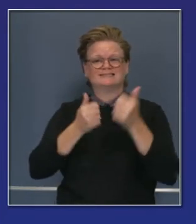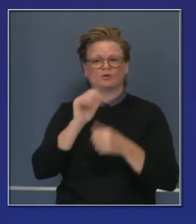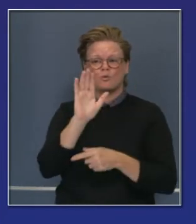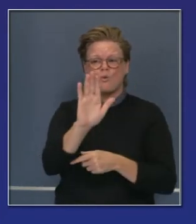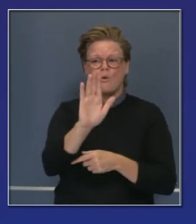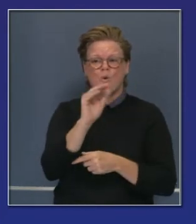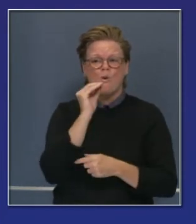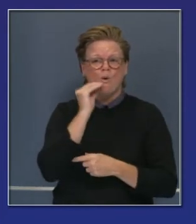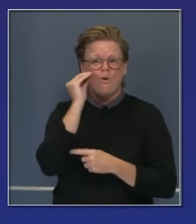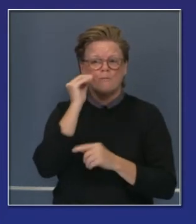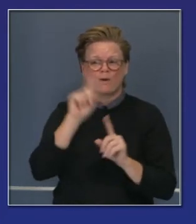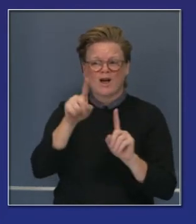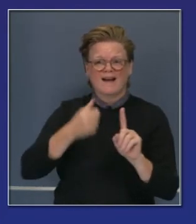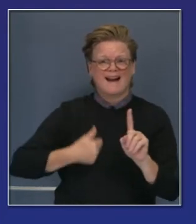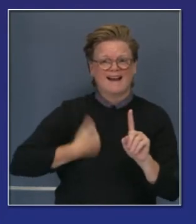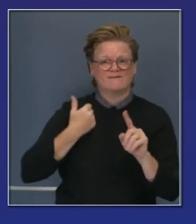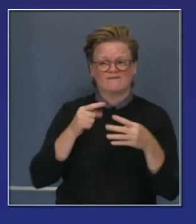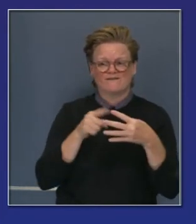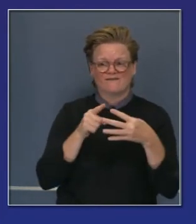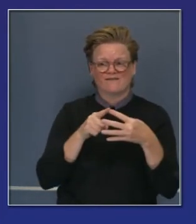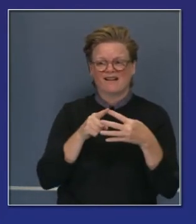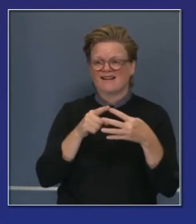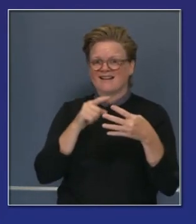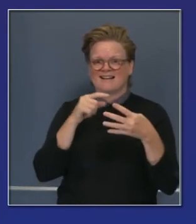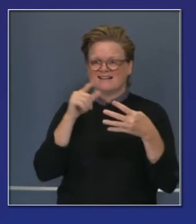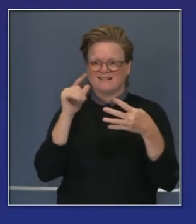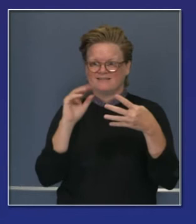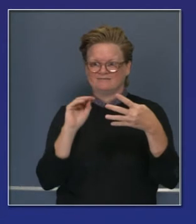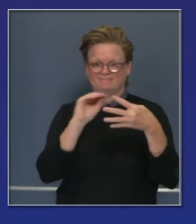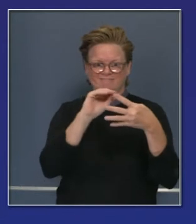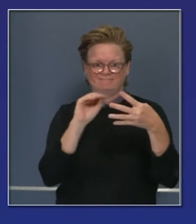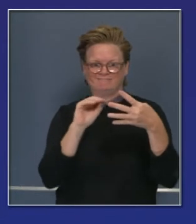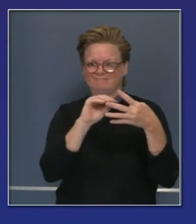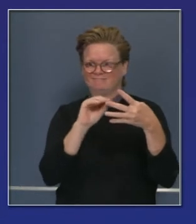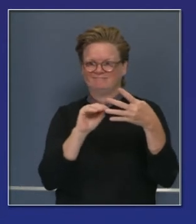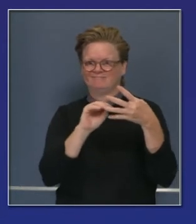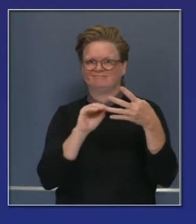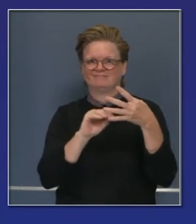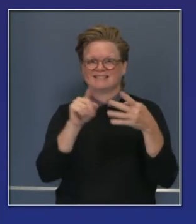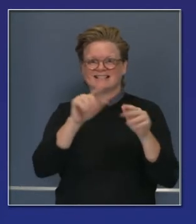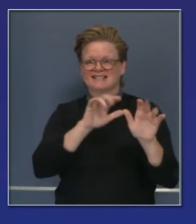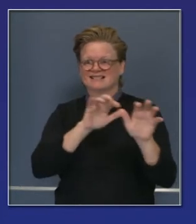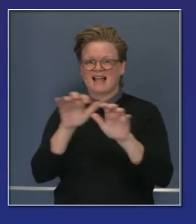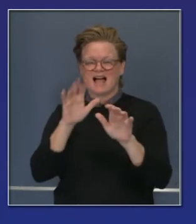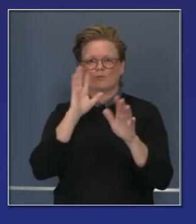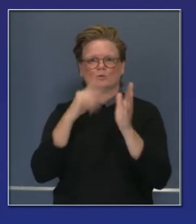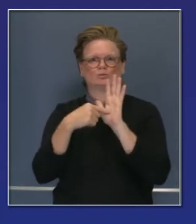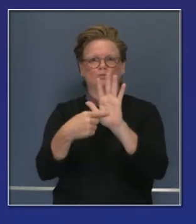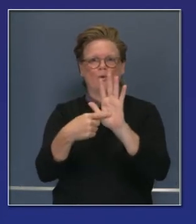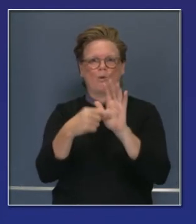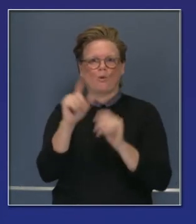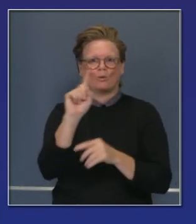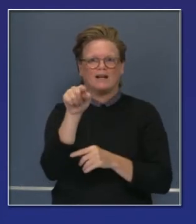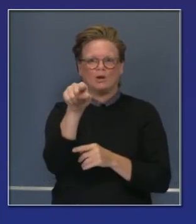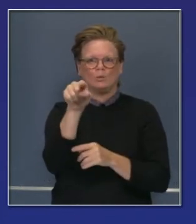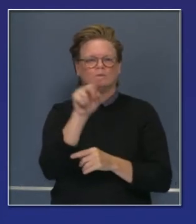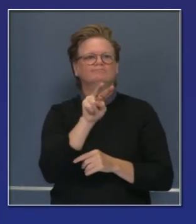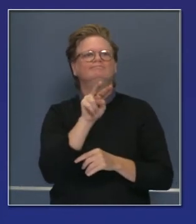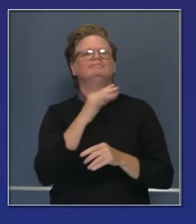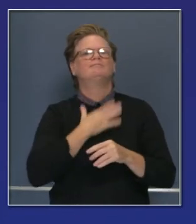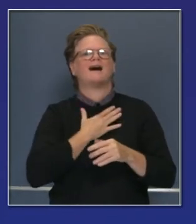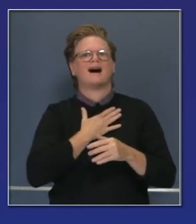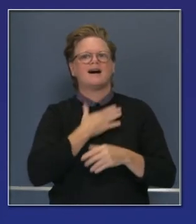estamos como ejemplo en este ejemplo, que los salones de belleza y peluquerías pueden ser reabiertas. También estamos